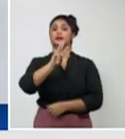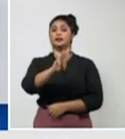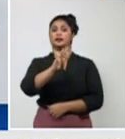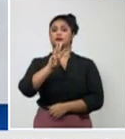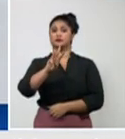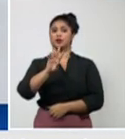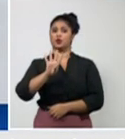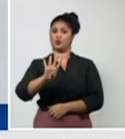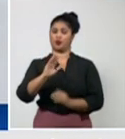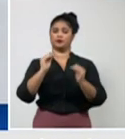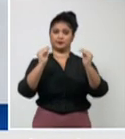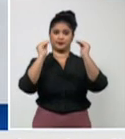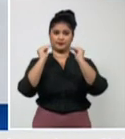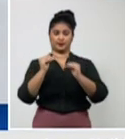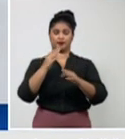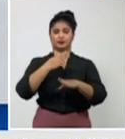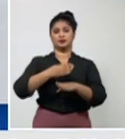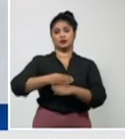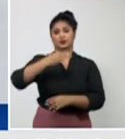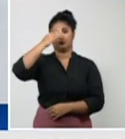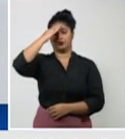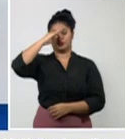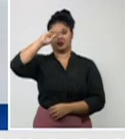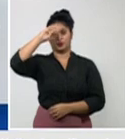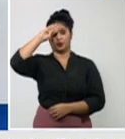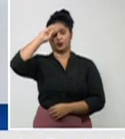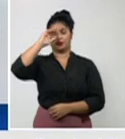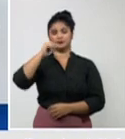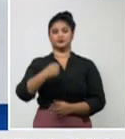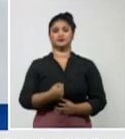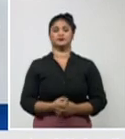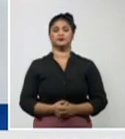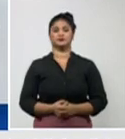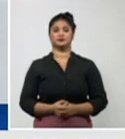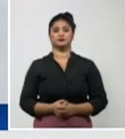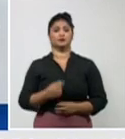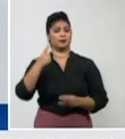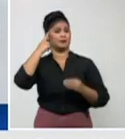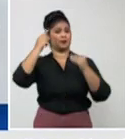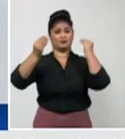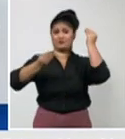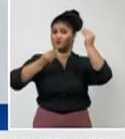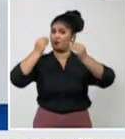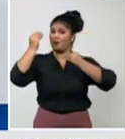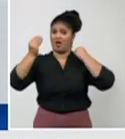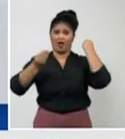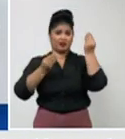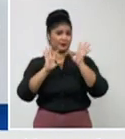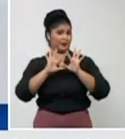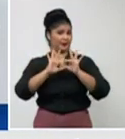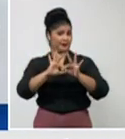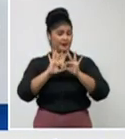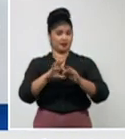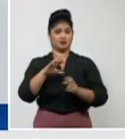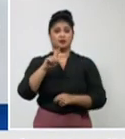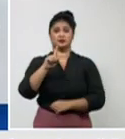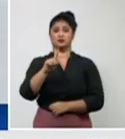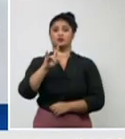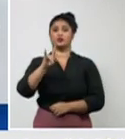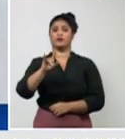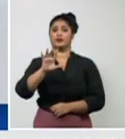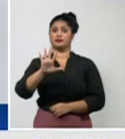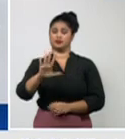le sigue Santiago de Cuba. Santiago de Cuba, preocupante. Muy elevado, 195.